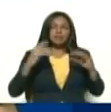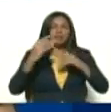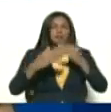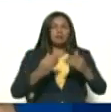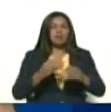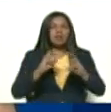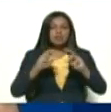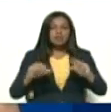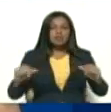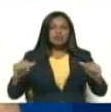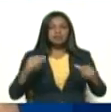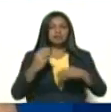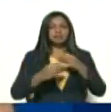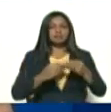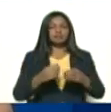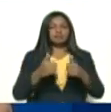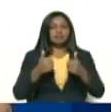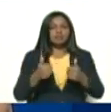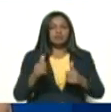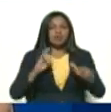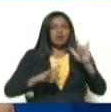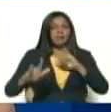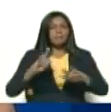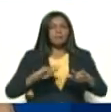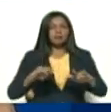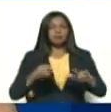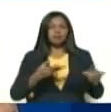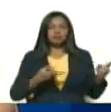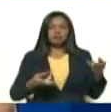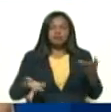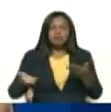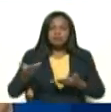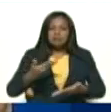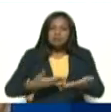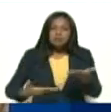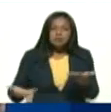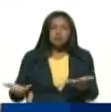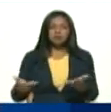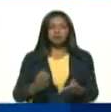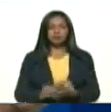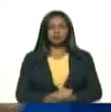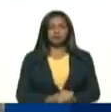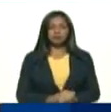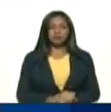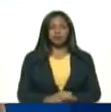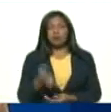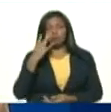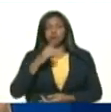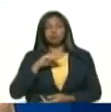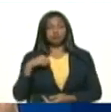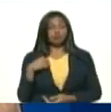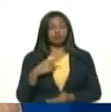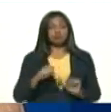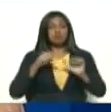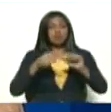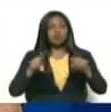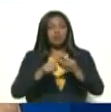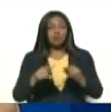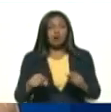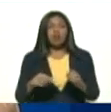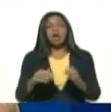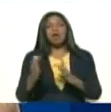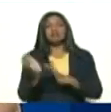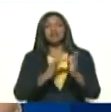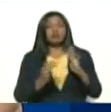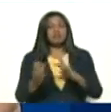tierra haciendo el bien, amando, sirviendo. Por lo tanto, si nosotros seguimos los pasos de Él, también nos eternizaremos